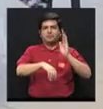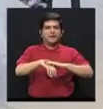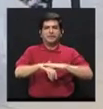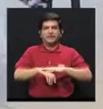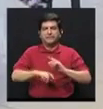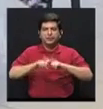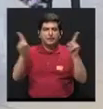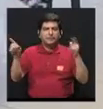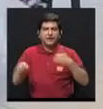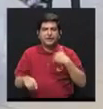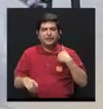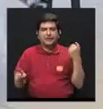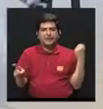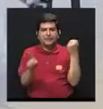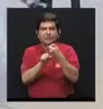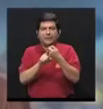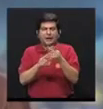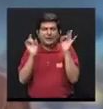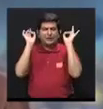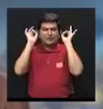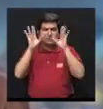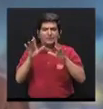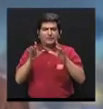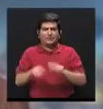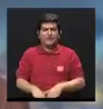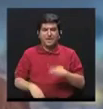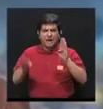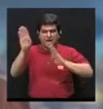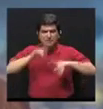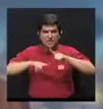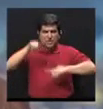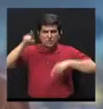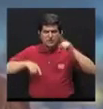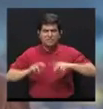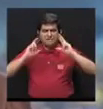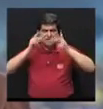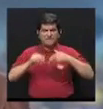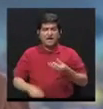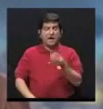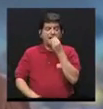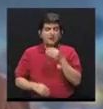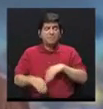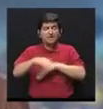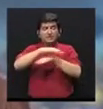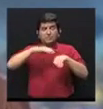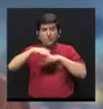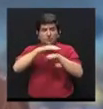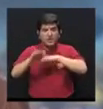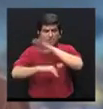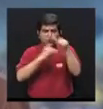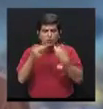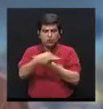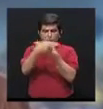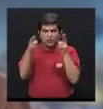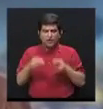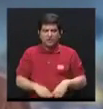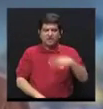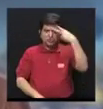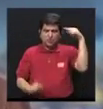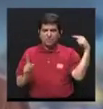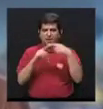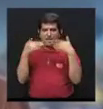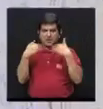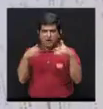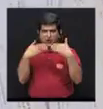tener impactos devastadores sobre la biodiversidad del maíz, que es uno de los alimentos básicos de toda la región mesoamericana, que es el centro de origen,